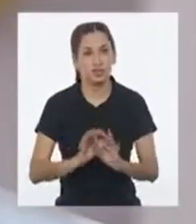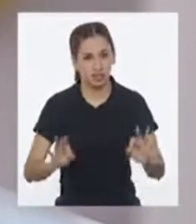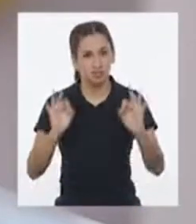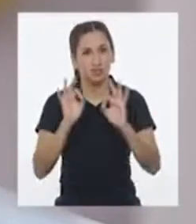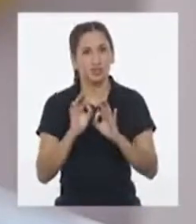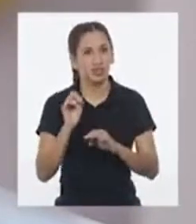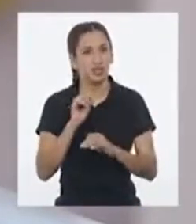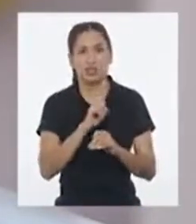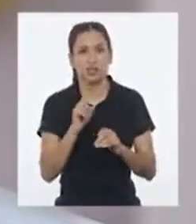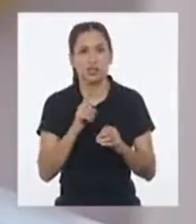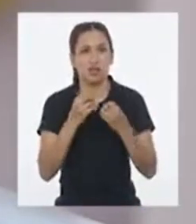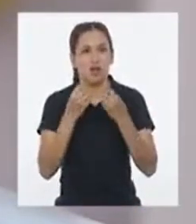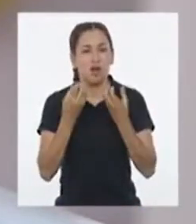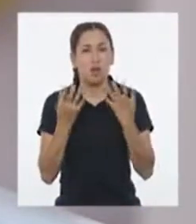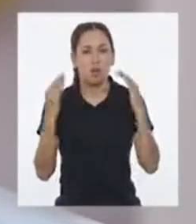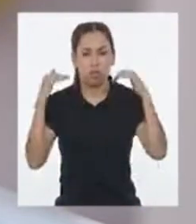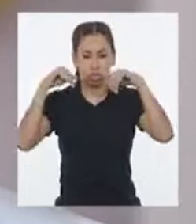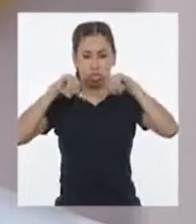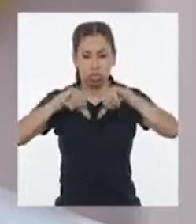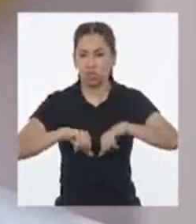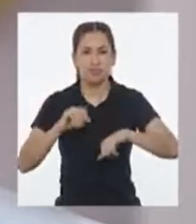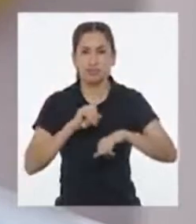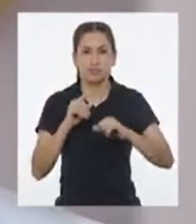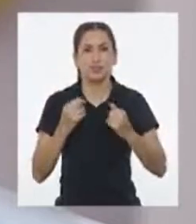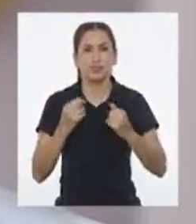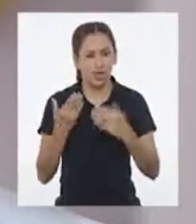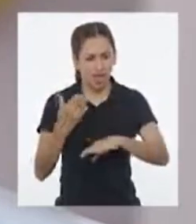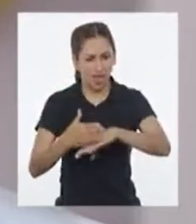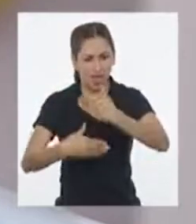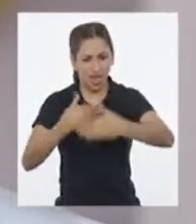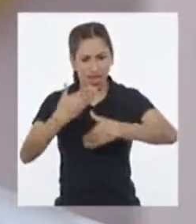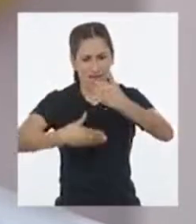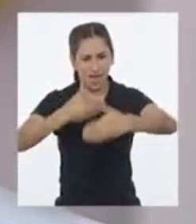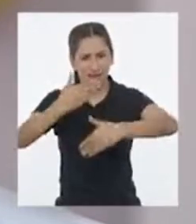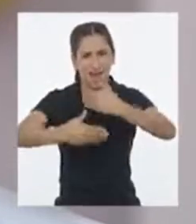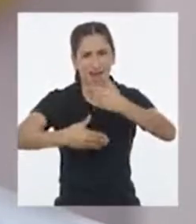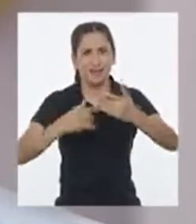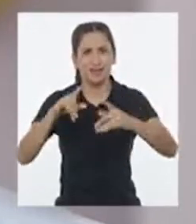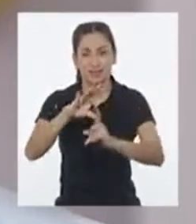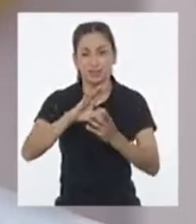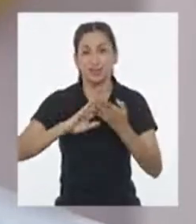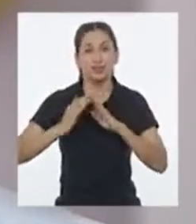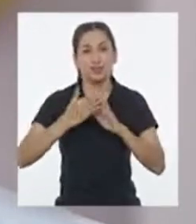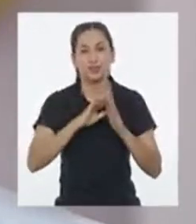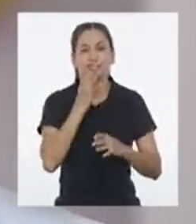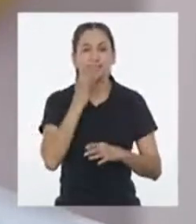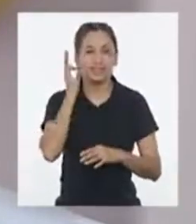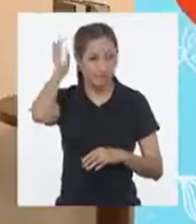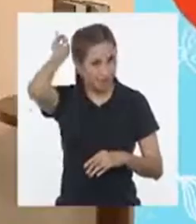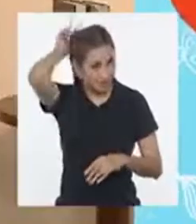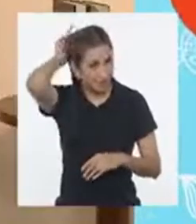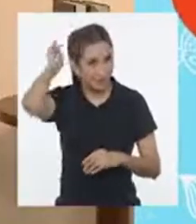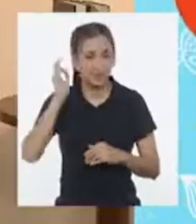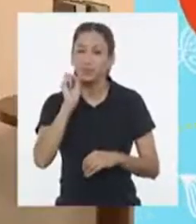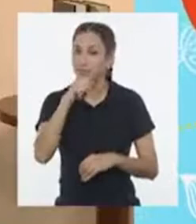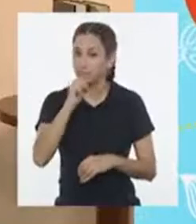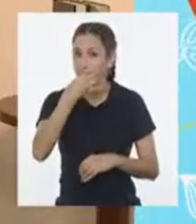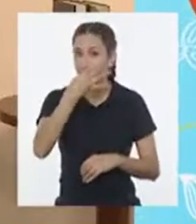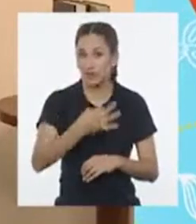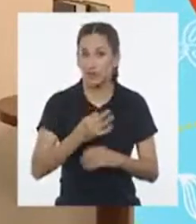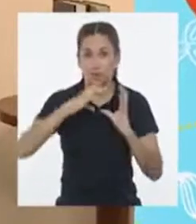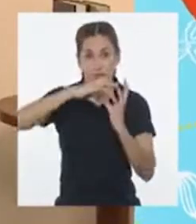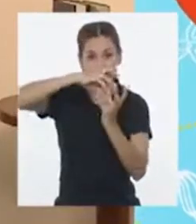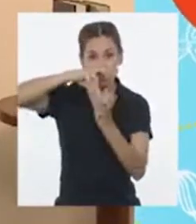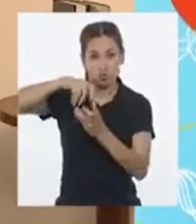fue clave para que logremos un gran desarrollo en la sociedad inca.